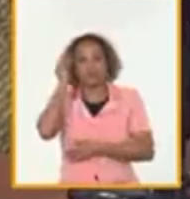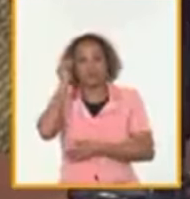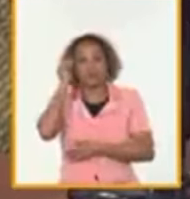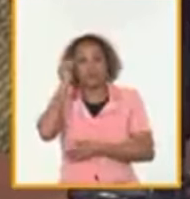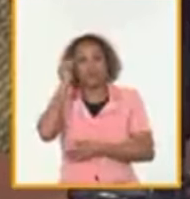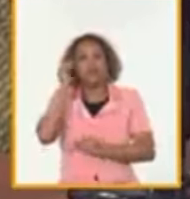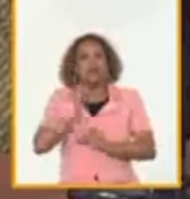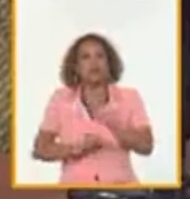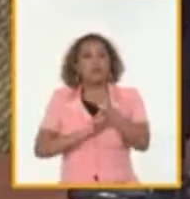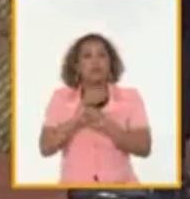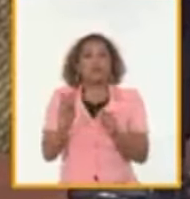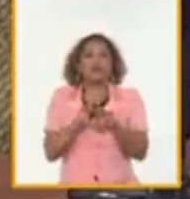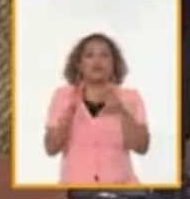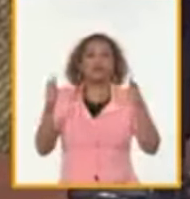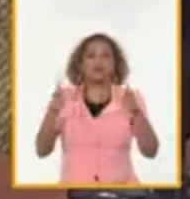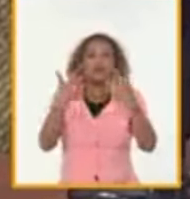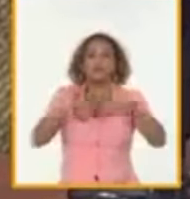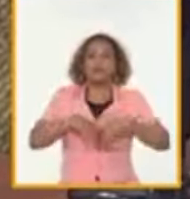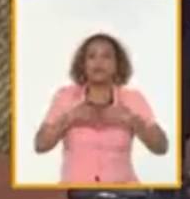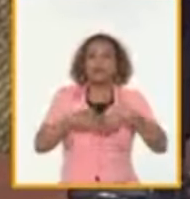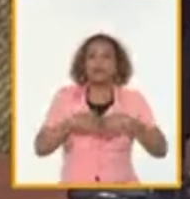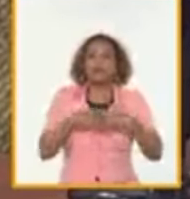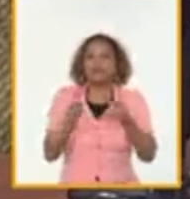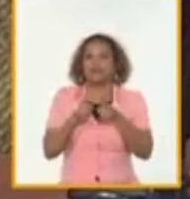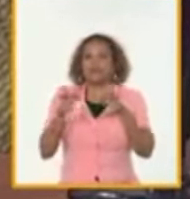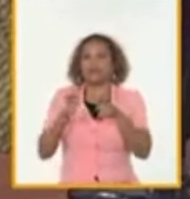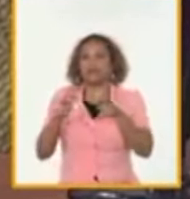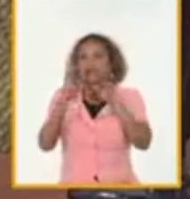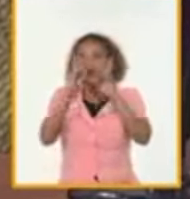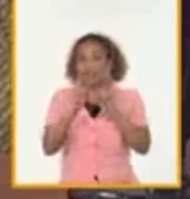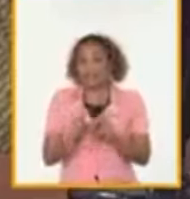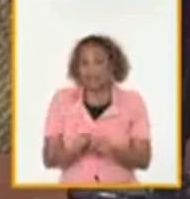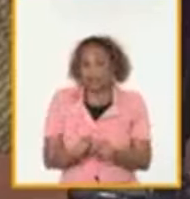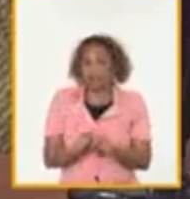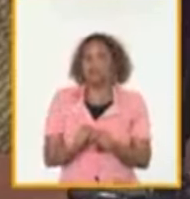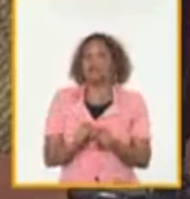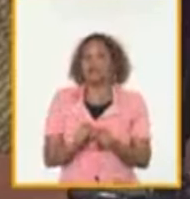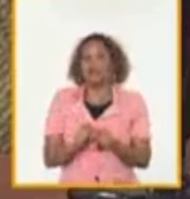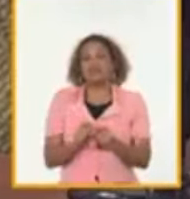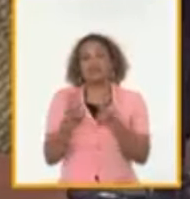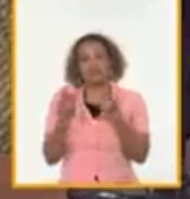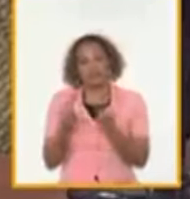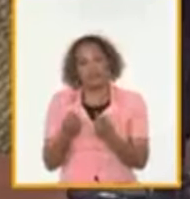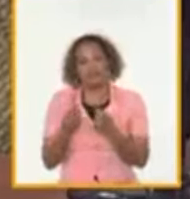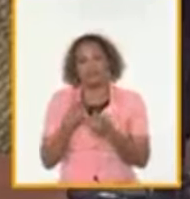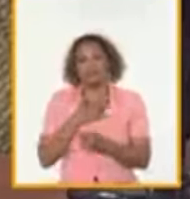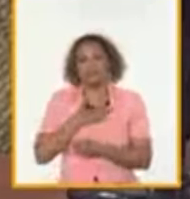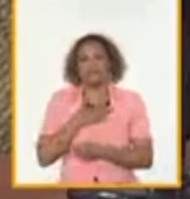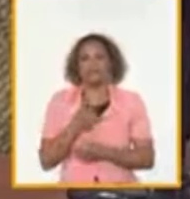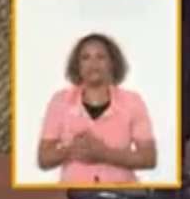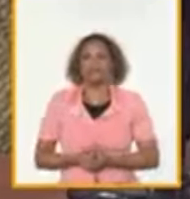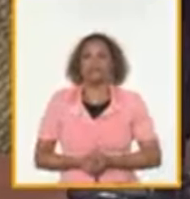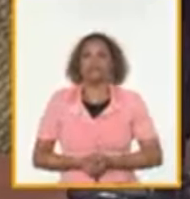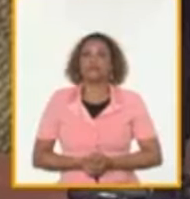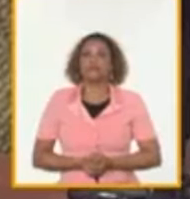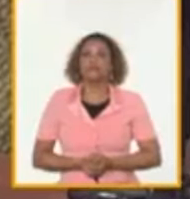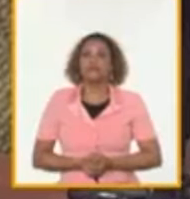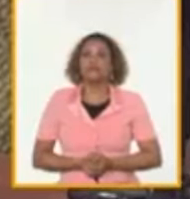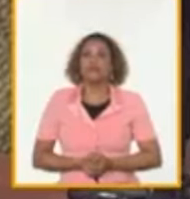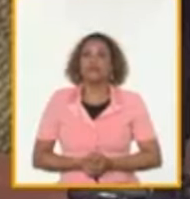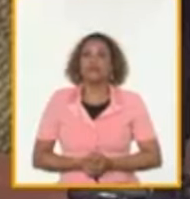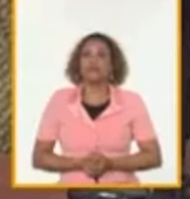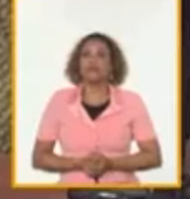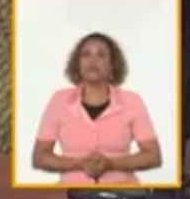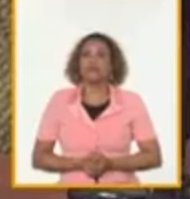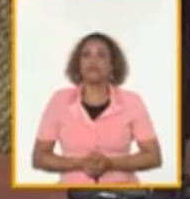seguir incrementando las producciones y seguir incrementando los rendimientos que tanta falta nos hacen también en Randy estamos trabajando